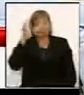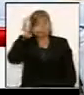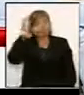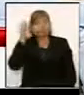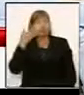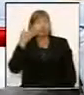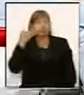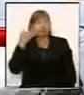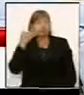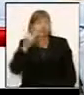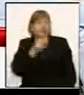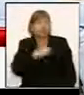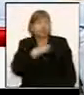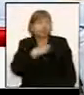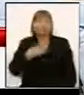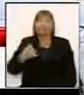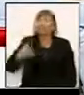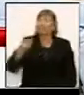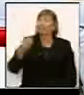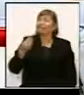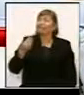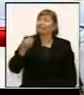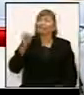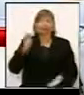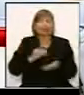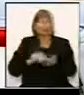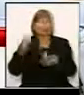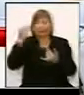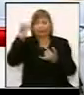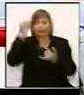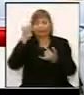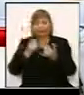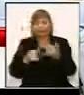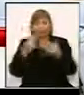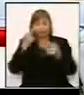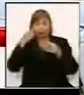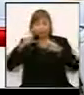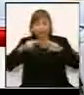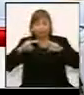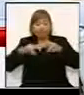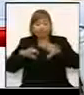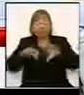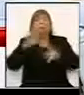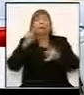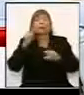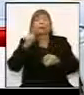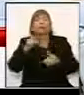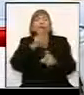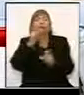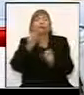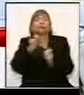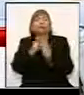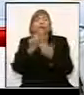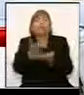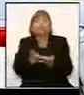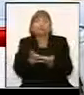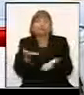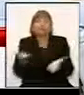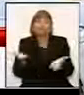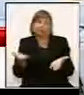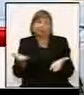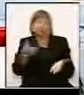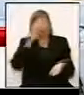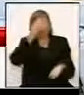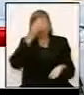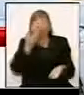el alma más joven que muchos y estaremos hasta el último, porque hemos descubierto que ahí hubo traición a la patria. ¿Quiénes